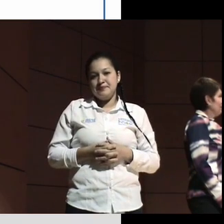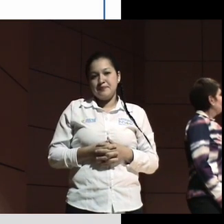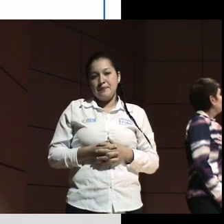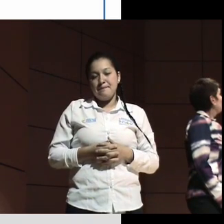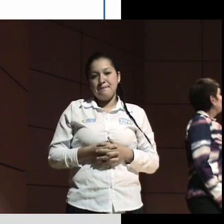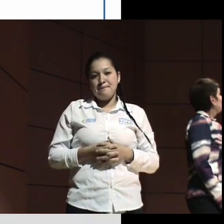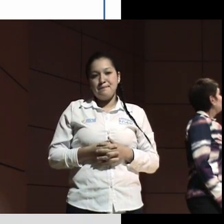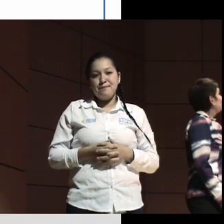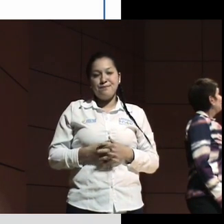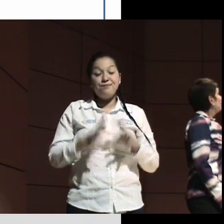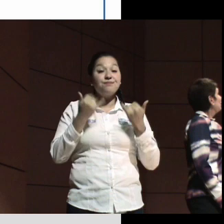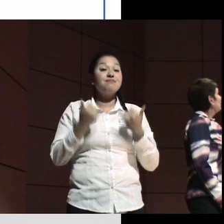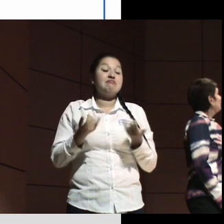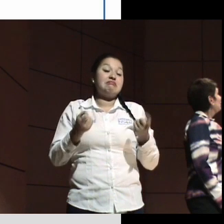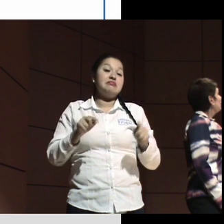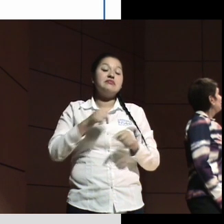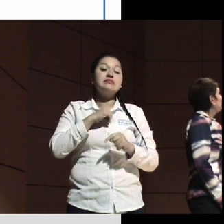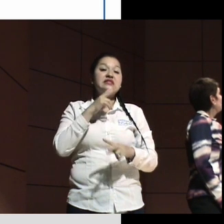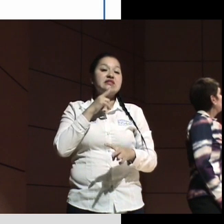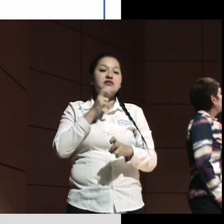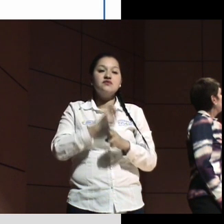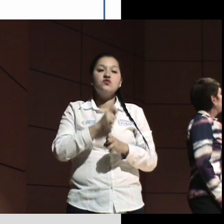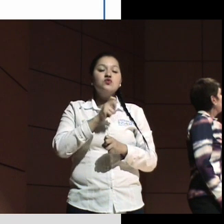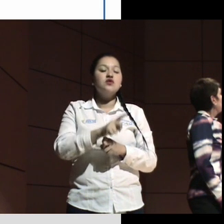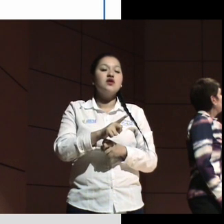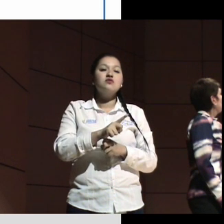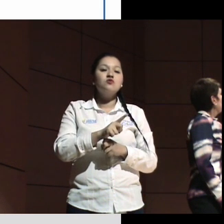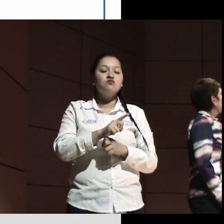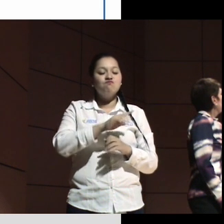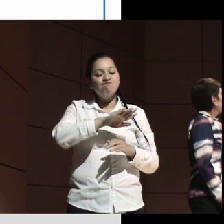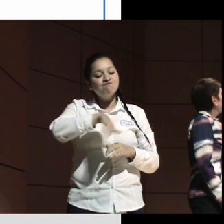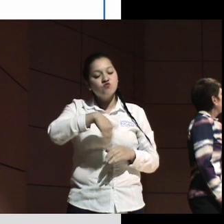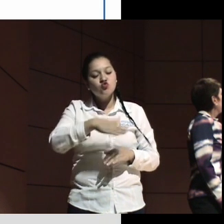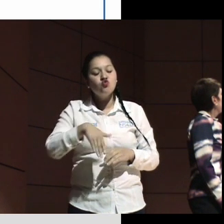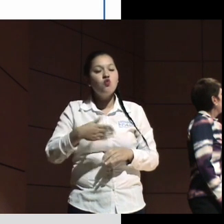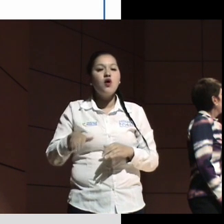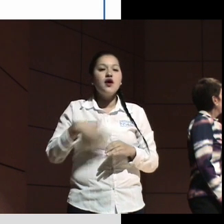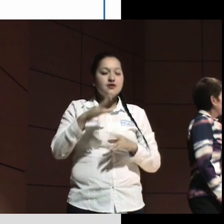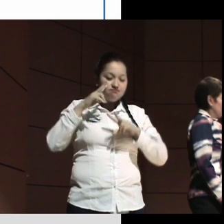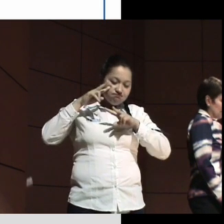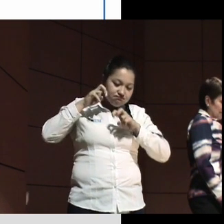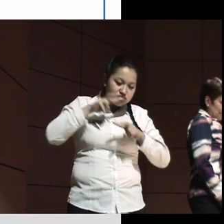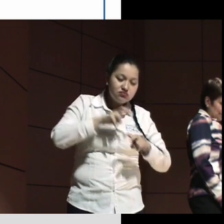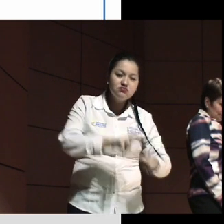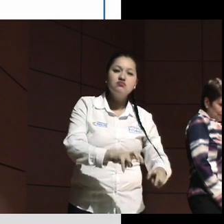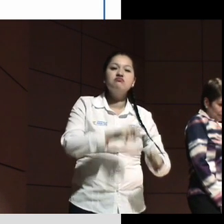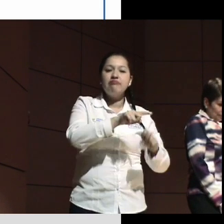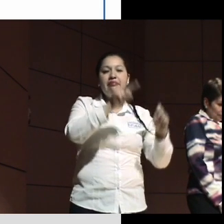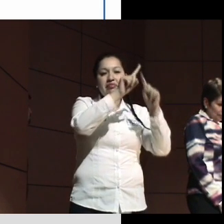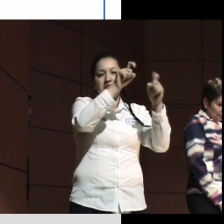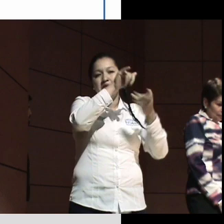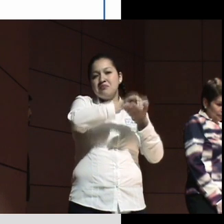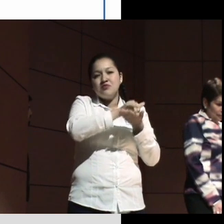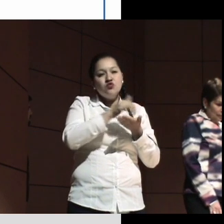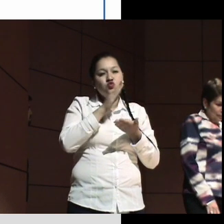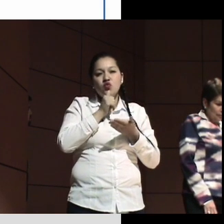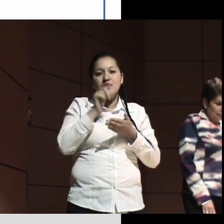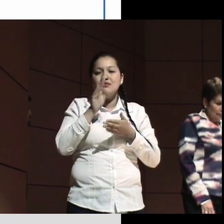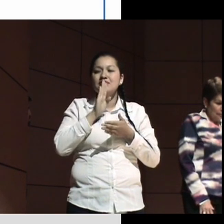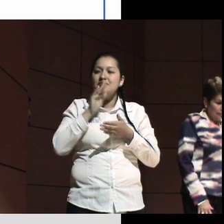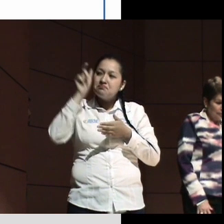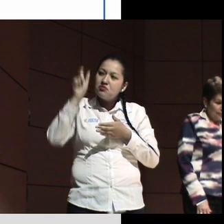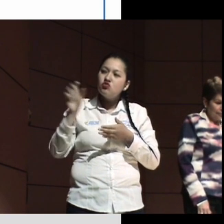tenemos como dificultad también la ausencia de investigaciones locales sobre estos temas o sobre estos asuntos